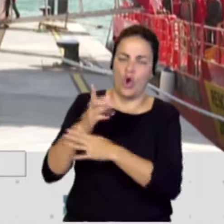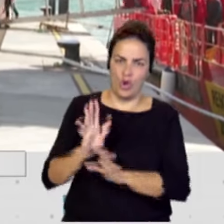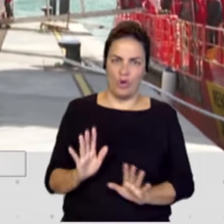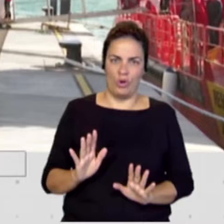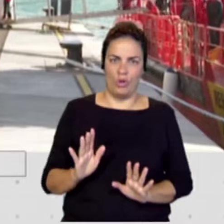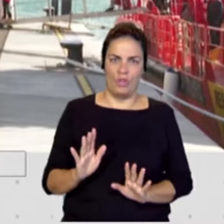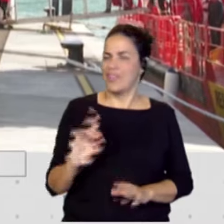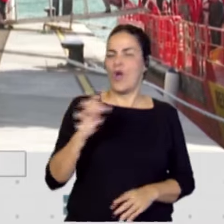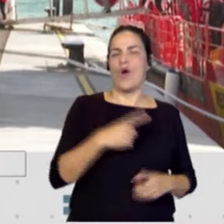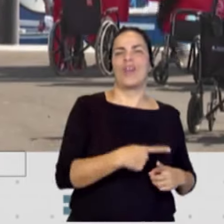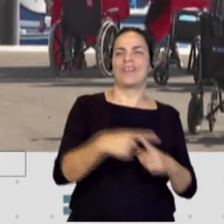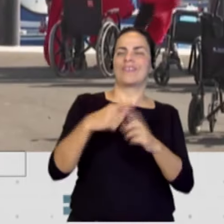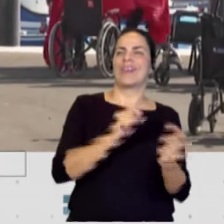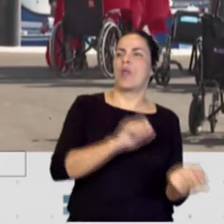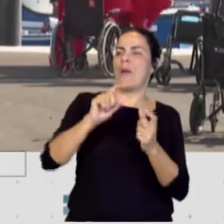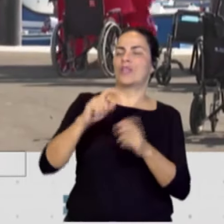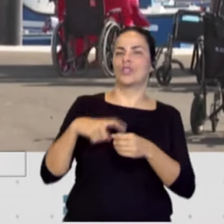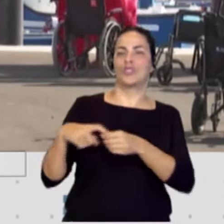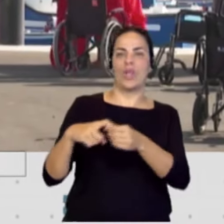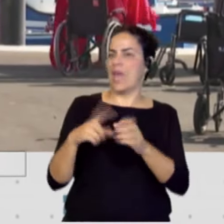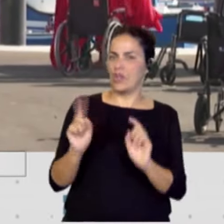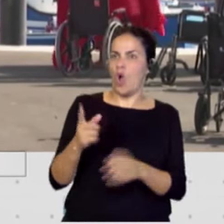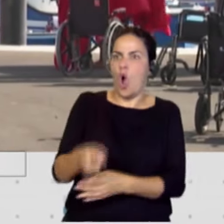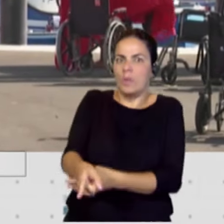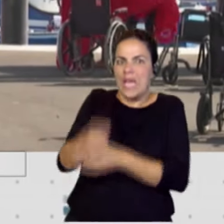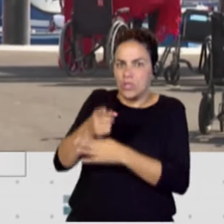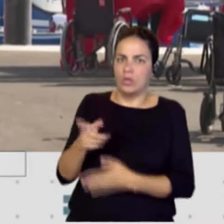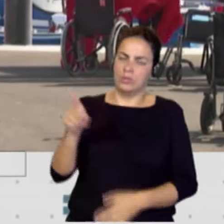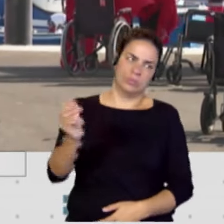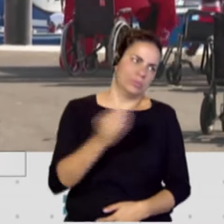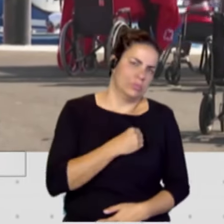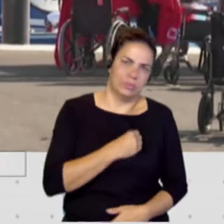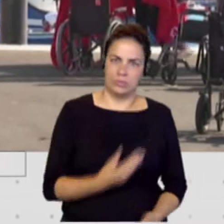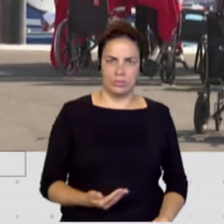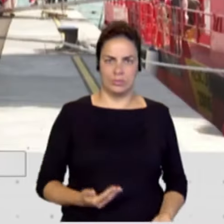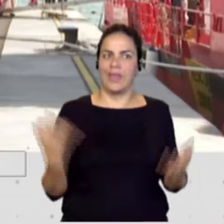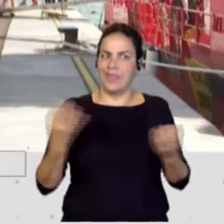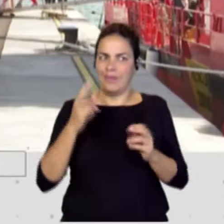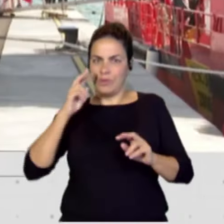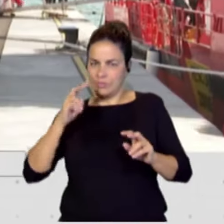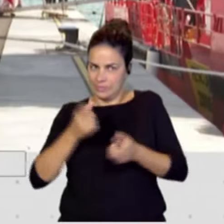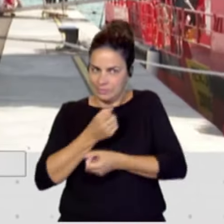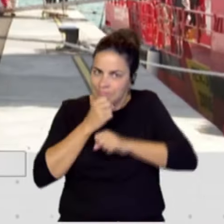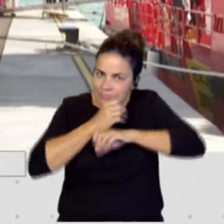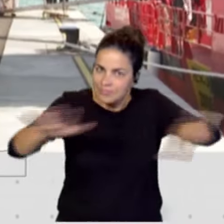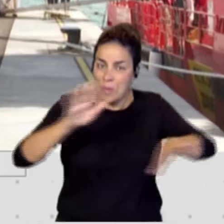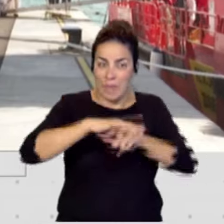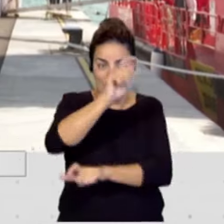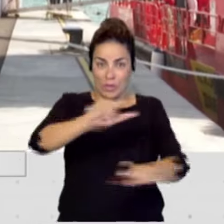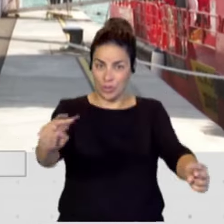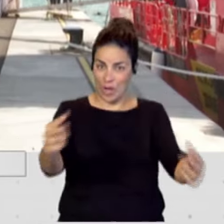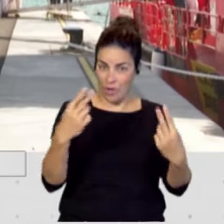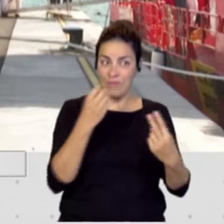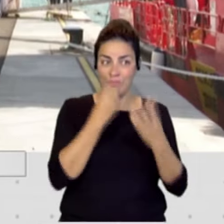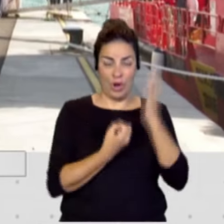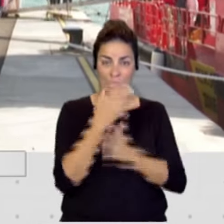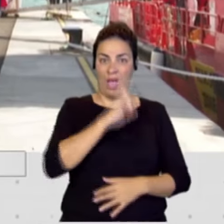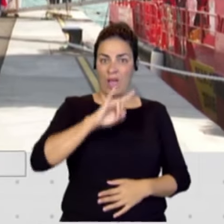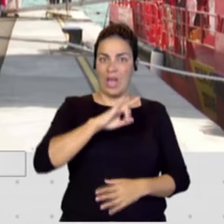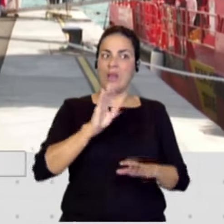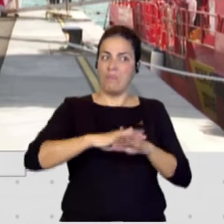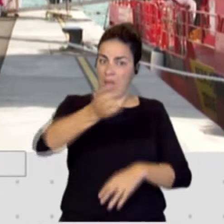solidario eso es lo lamentable y hay que hacerlo ver y que lo sepan los telespectadores de televisión canaria en este Buenos días Canarias lo